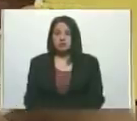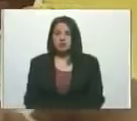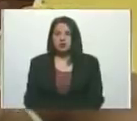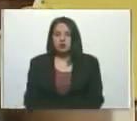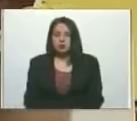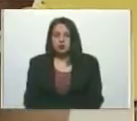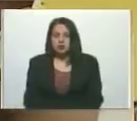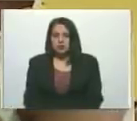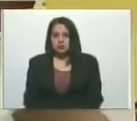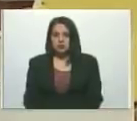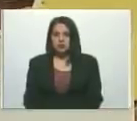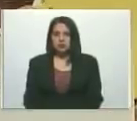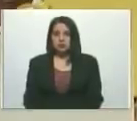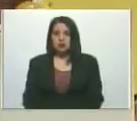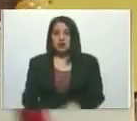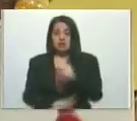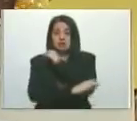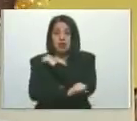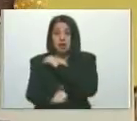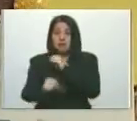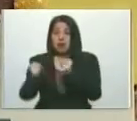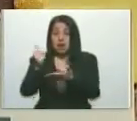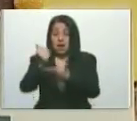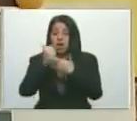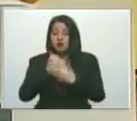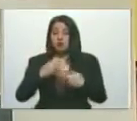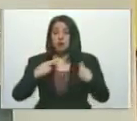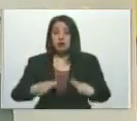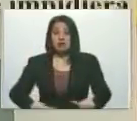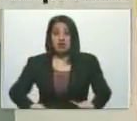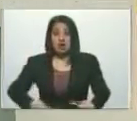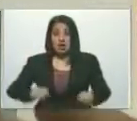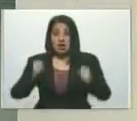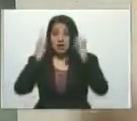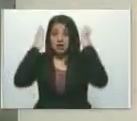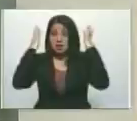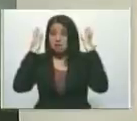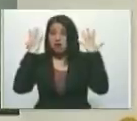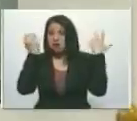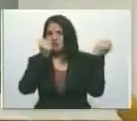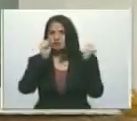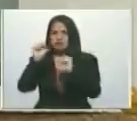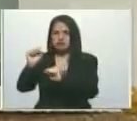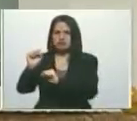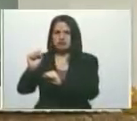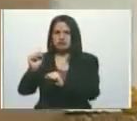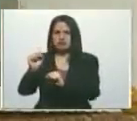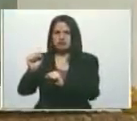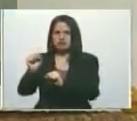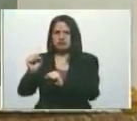la trampa de la ayuda humanitaria para la intervención. Ledesma rechazó en Alzheimer. Esto estaba al revés.